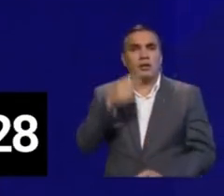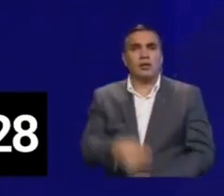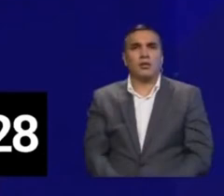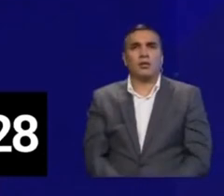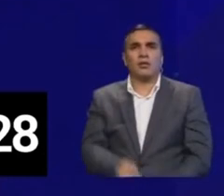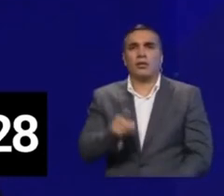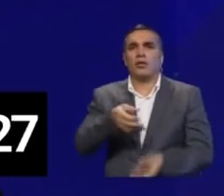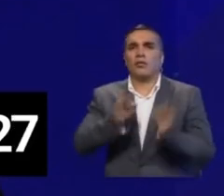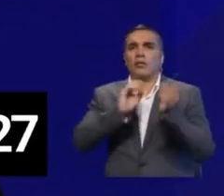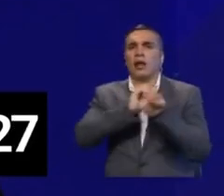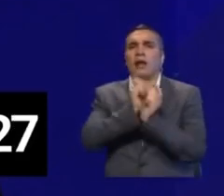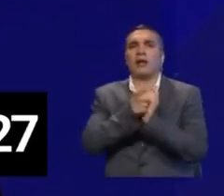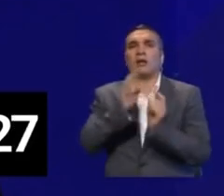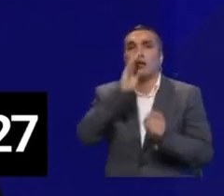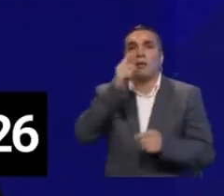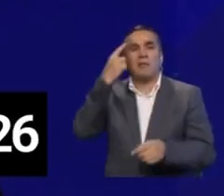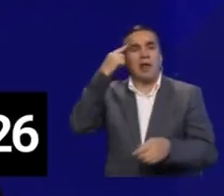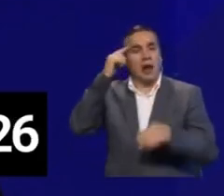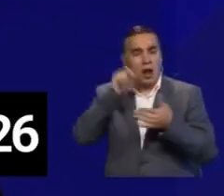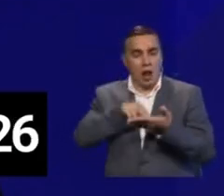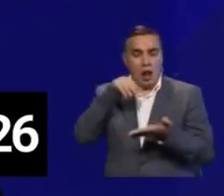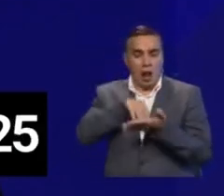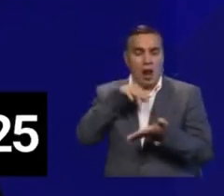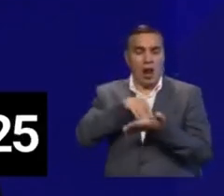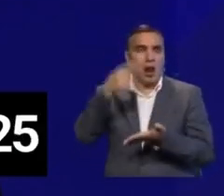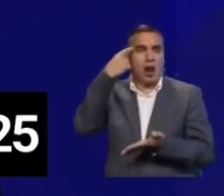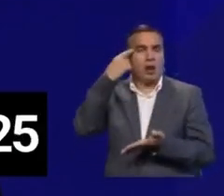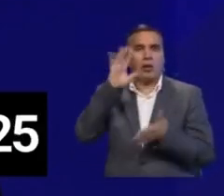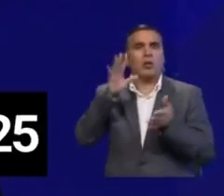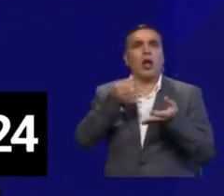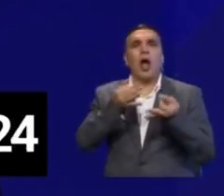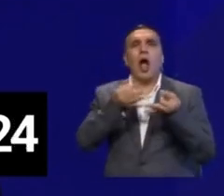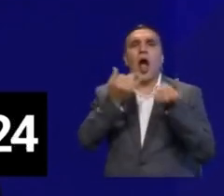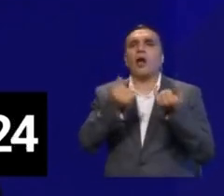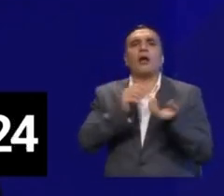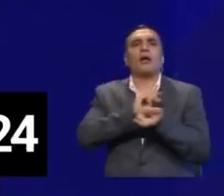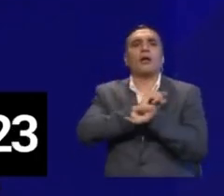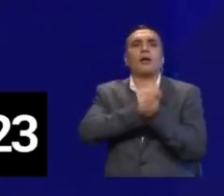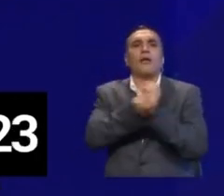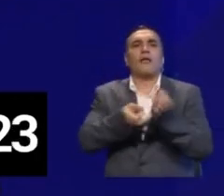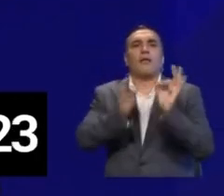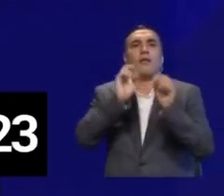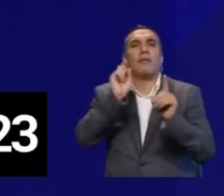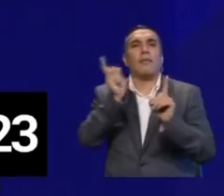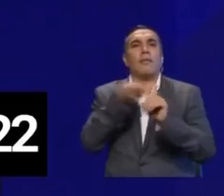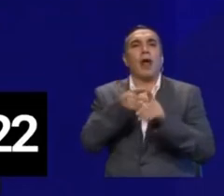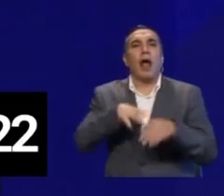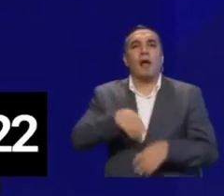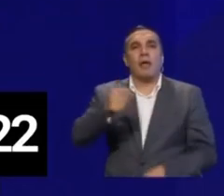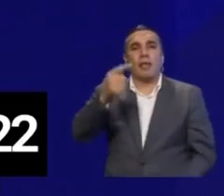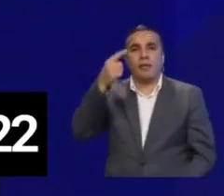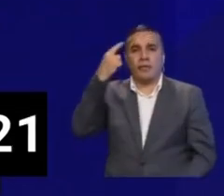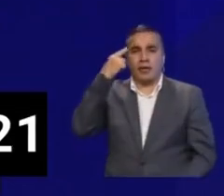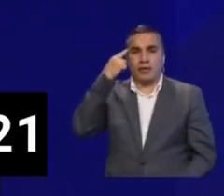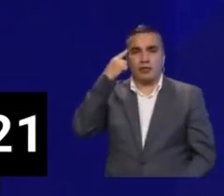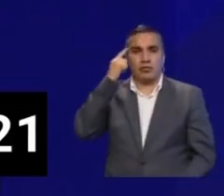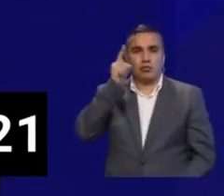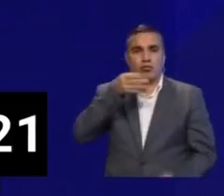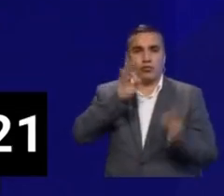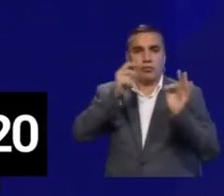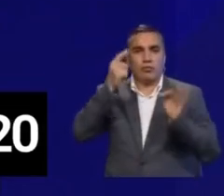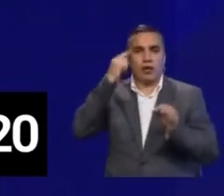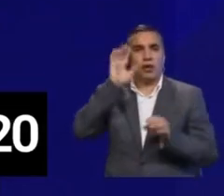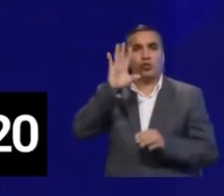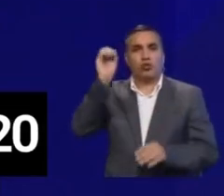voy a cambiar, de tal manera que el joven ecuatoriano aprenda a pensar, tenga un pensamiento